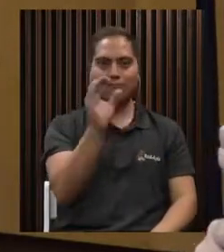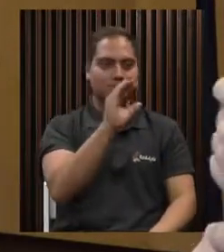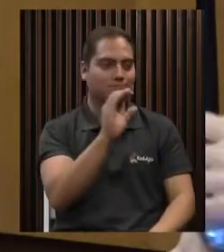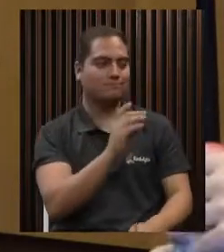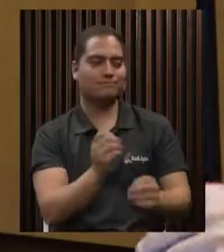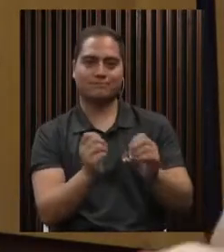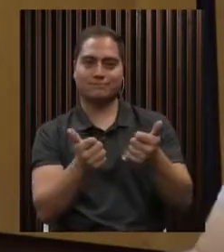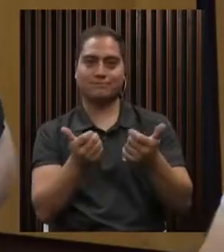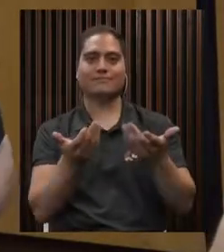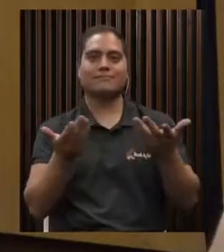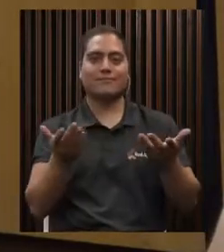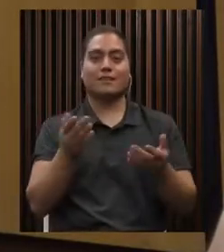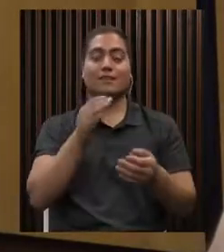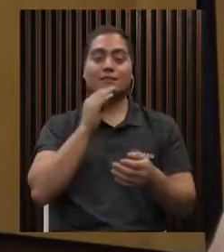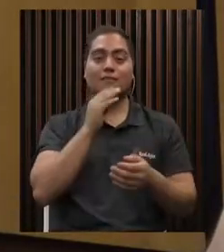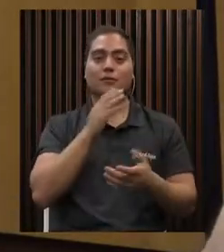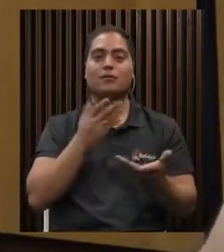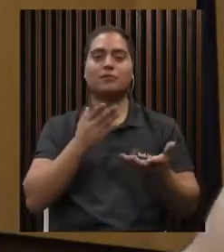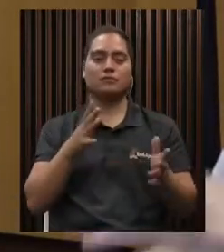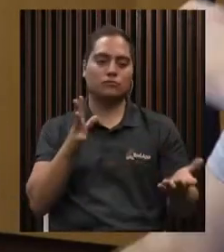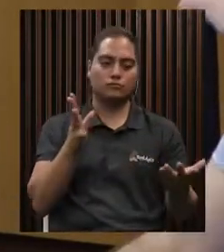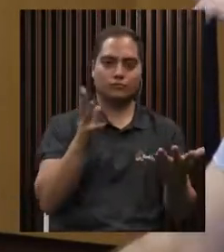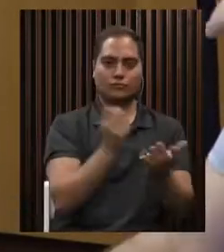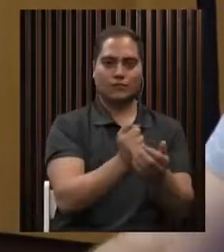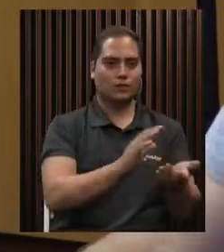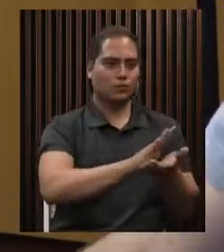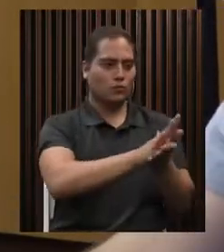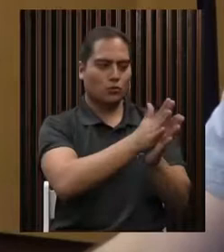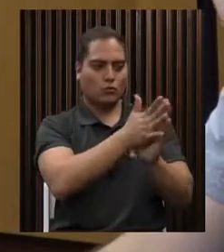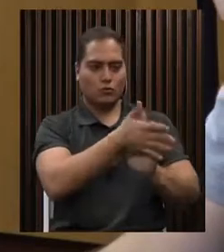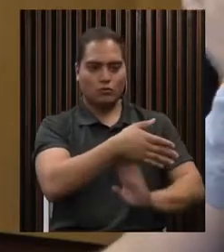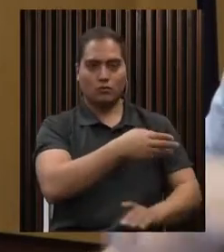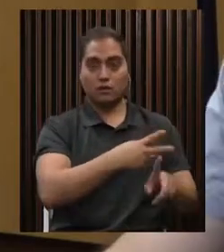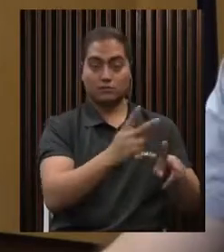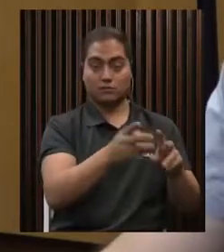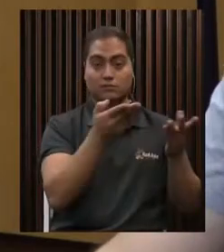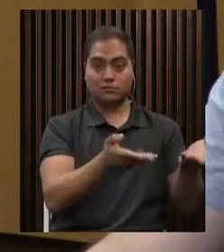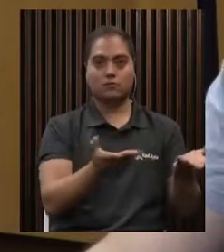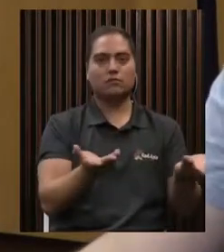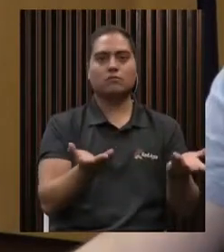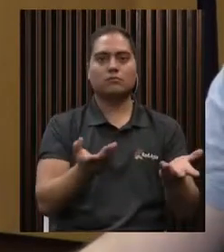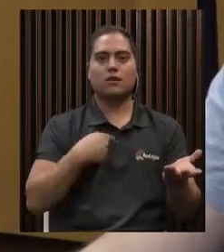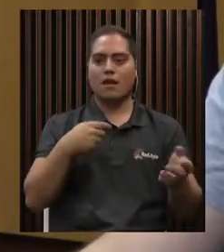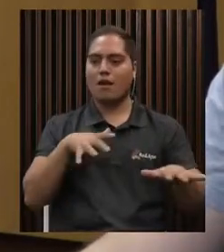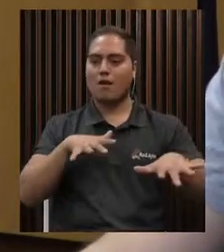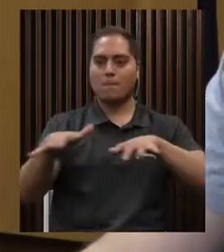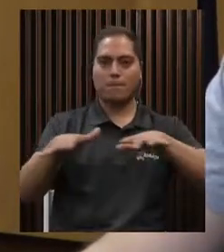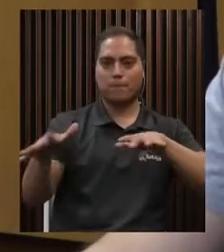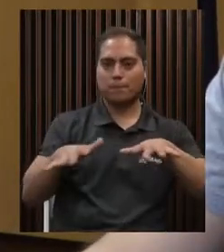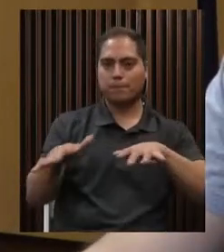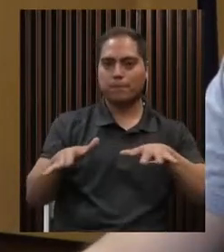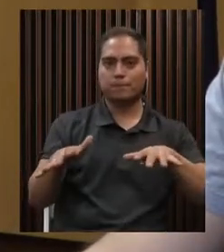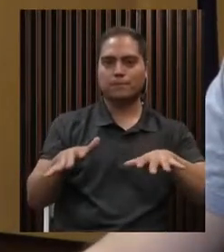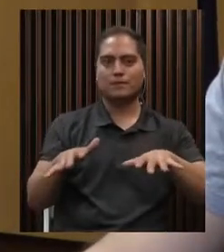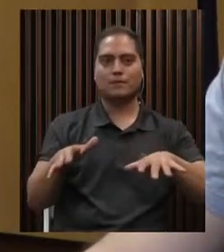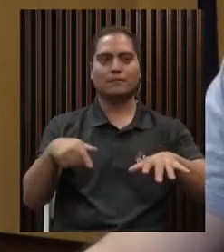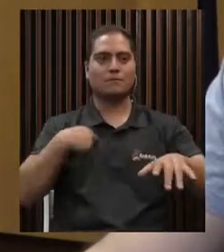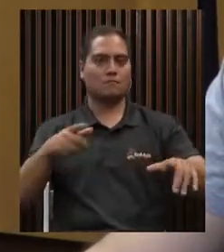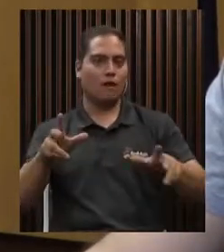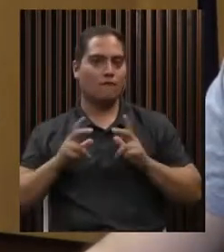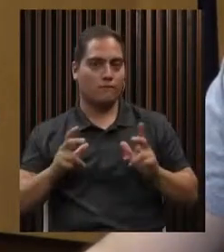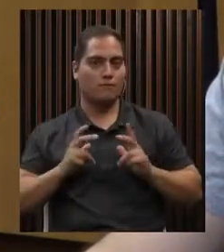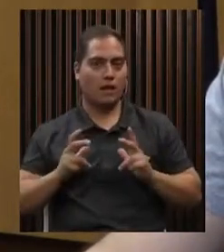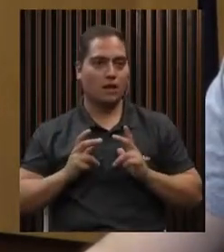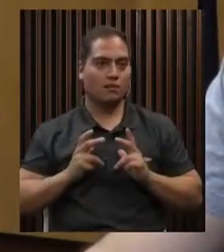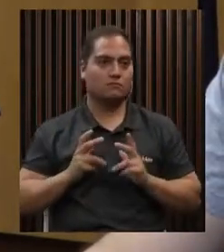forma de poder, ¿cierto?, abocar todo aquello es desarrollarlo en forma de un movimiento que fuera más formalizado. O sea, poder formalizar